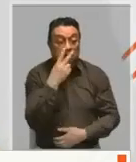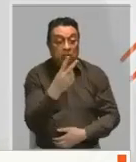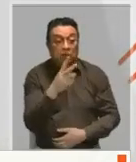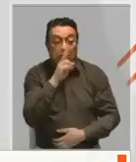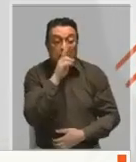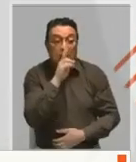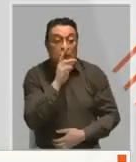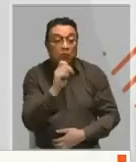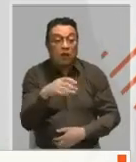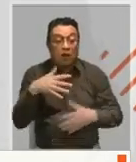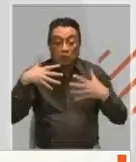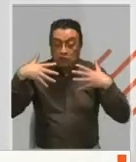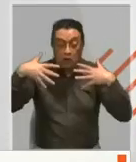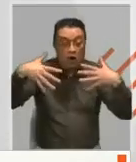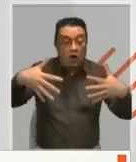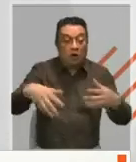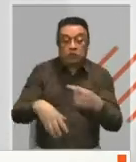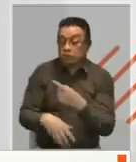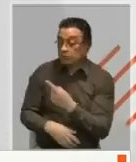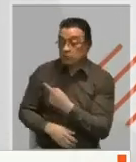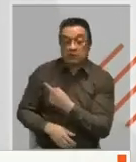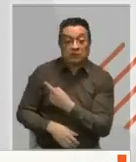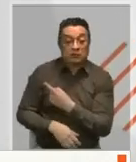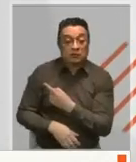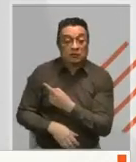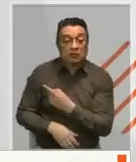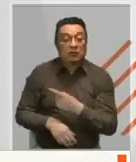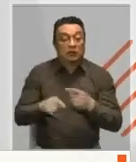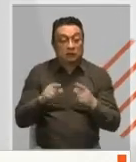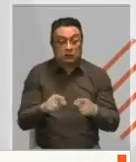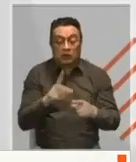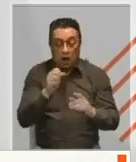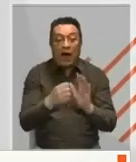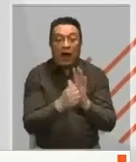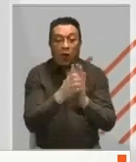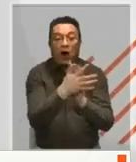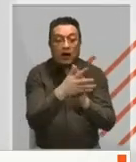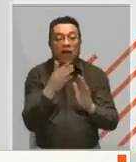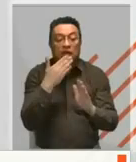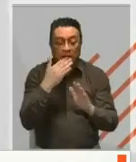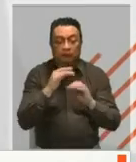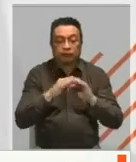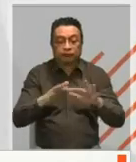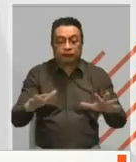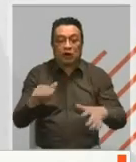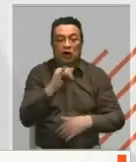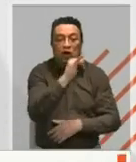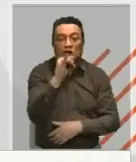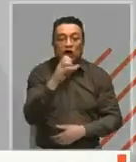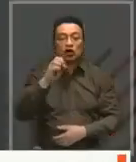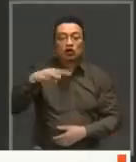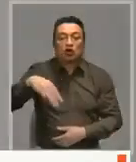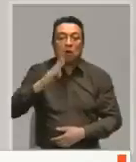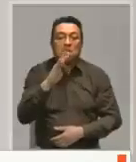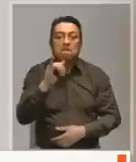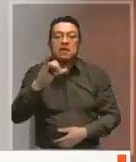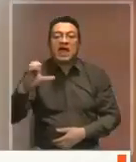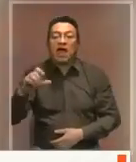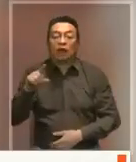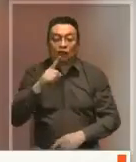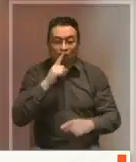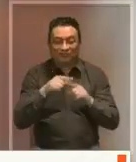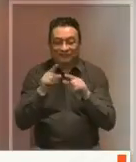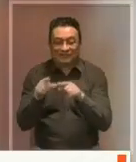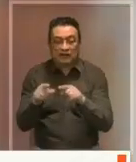ahora las alertas se encendieron en el país específicamente en la arcania la droga zombie Ya pasó la frontera de chile